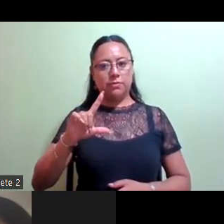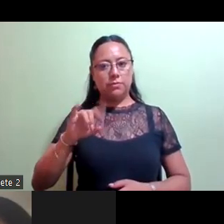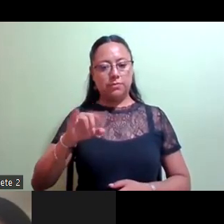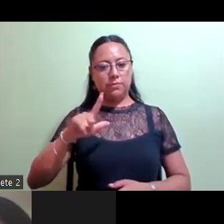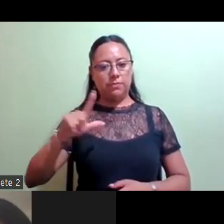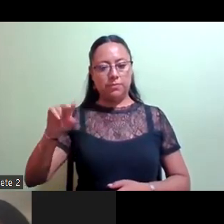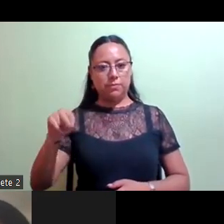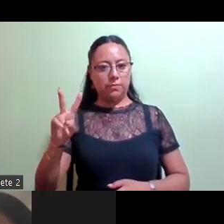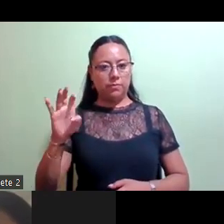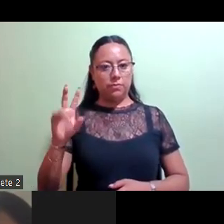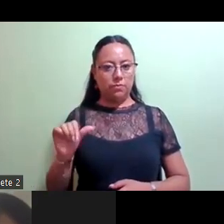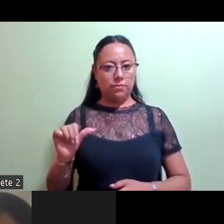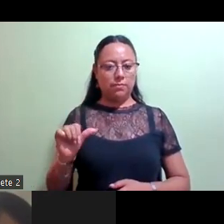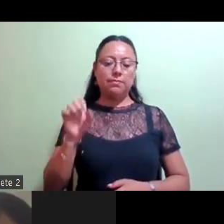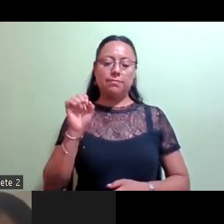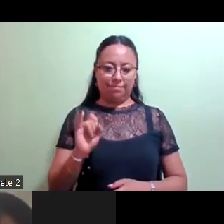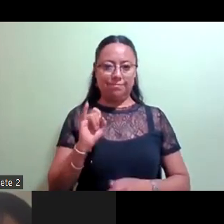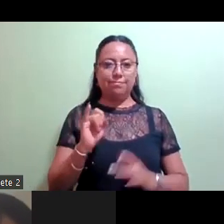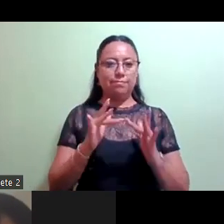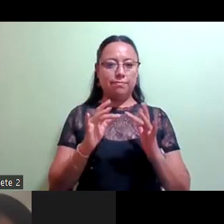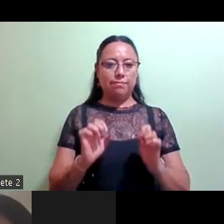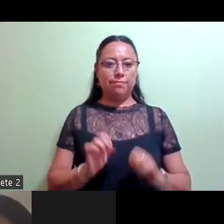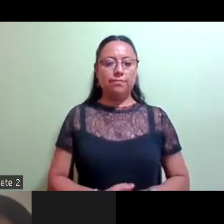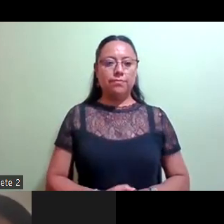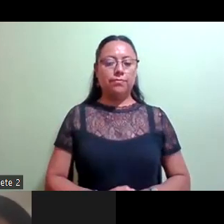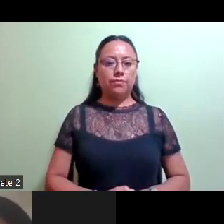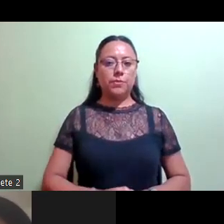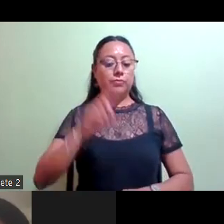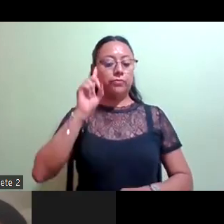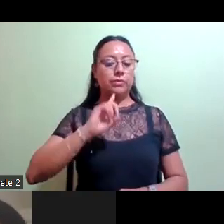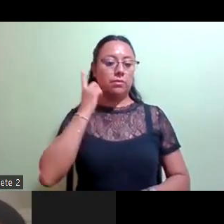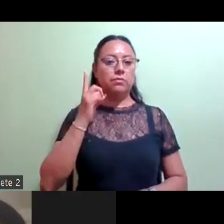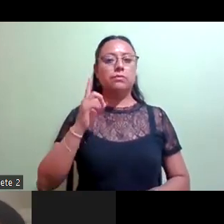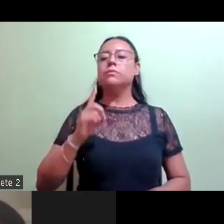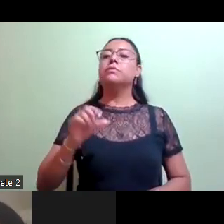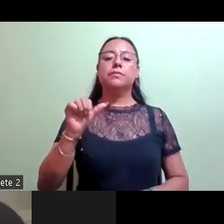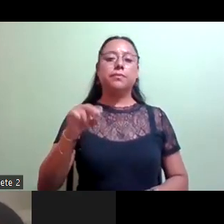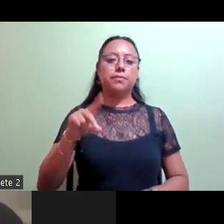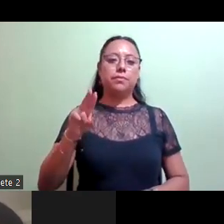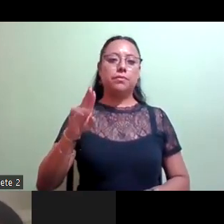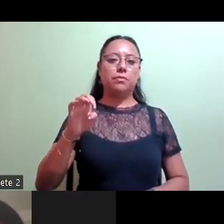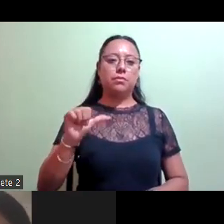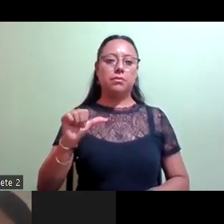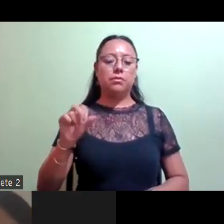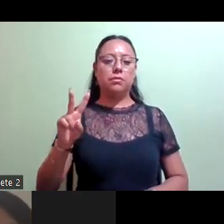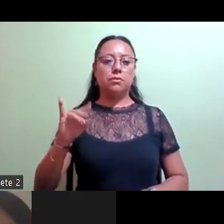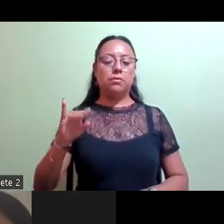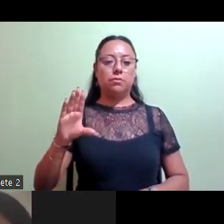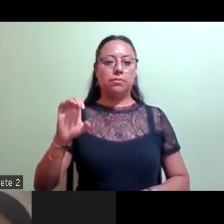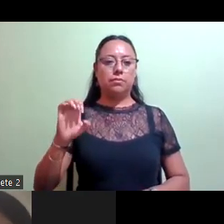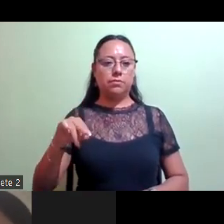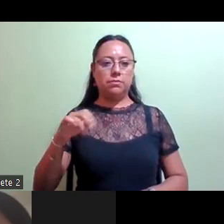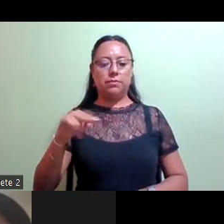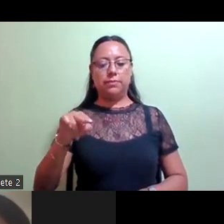Temístocles Villanueva, presente. Gracias. Diputada Andrea Evelyn Vicenteño Barrientos. Andrea